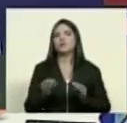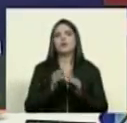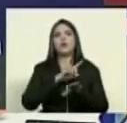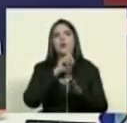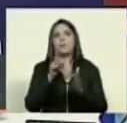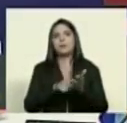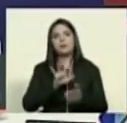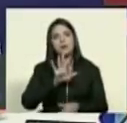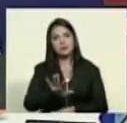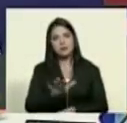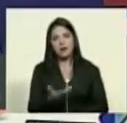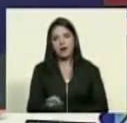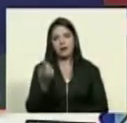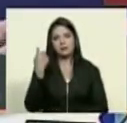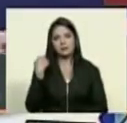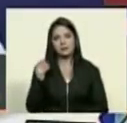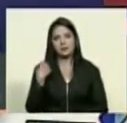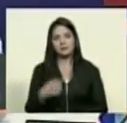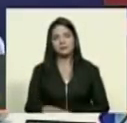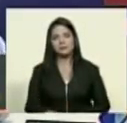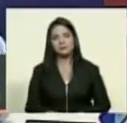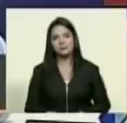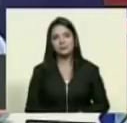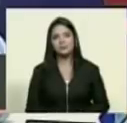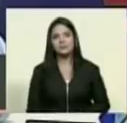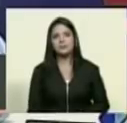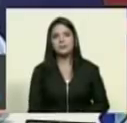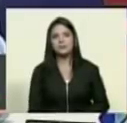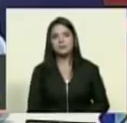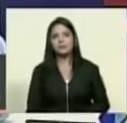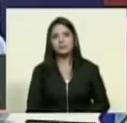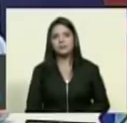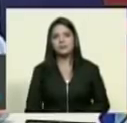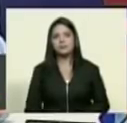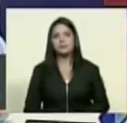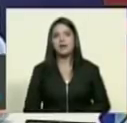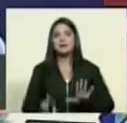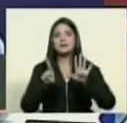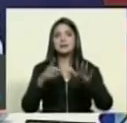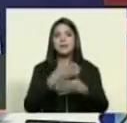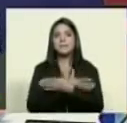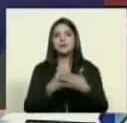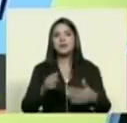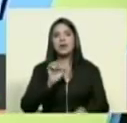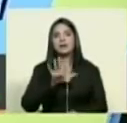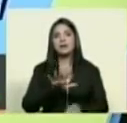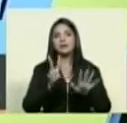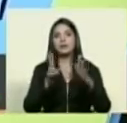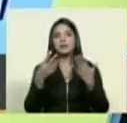el que se dio el día de ayer. Sacamos